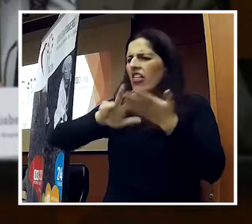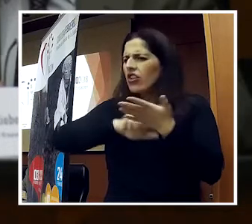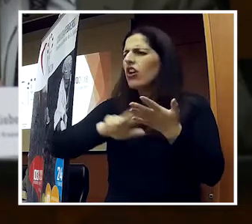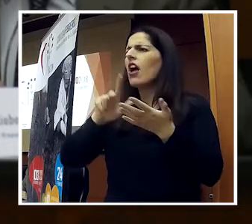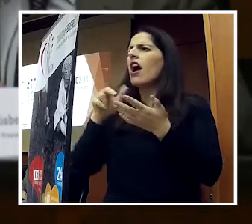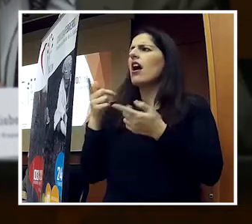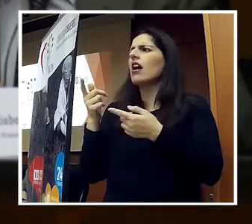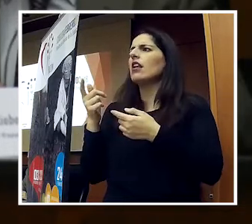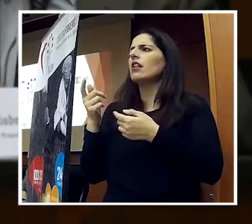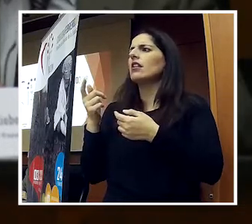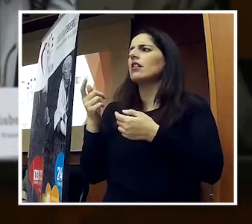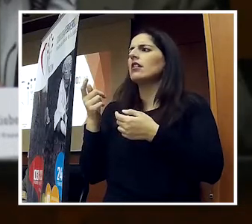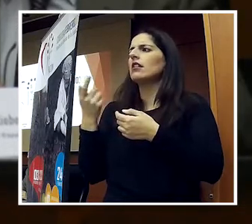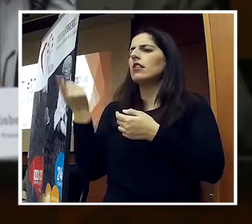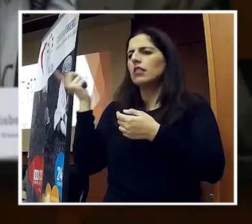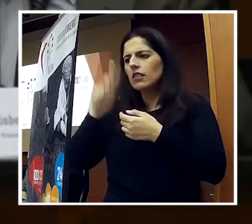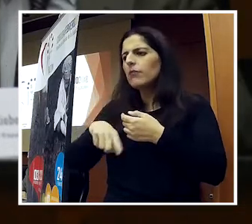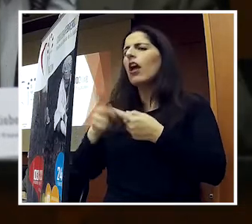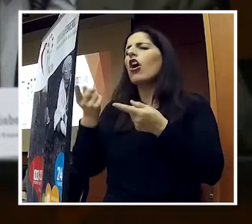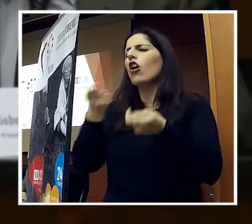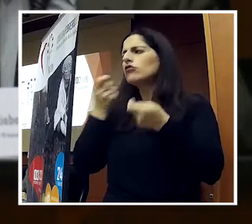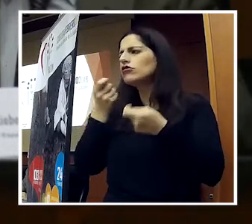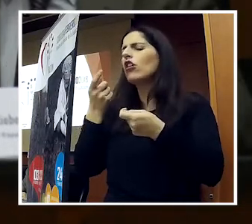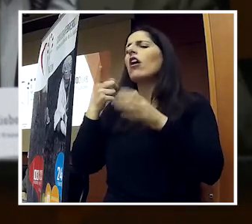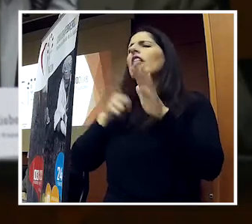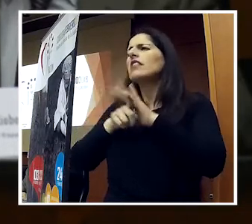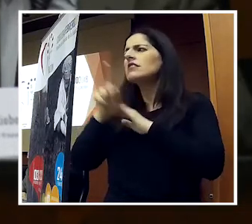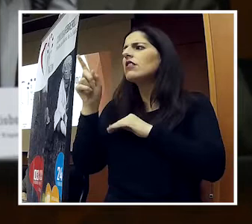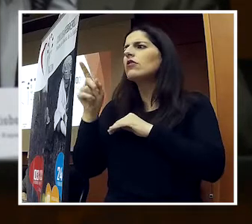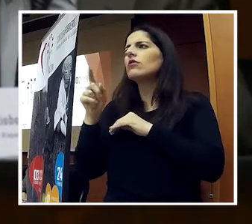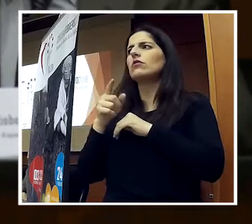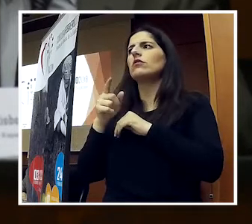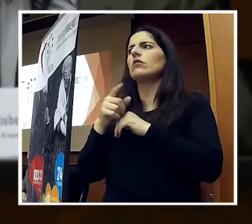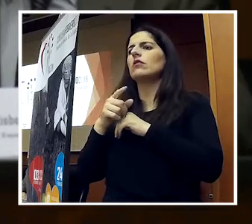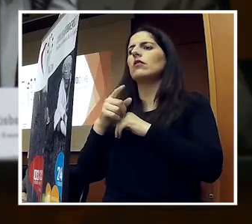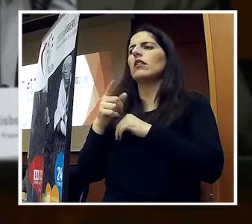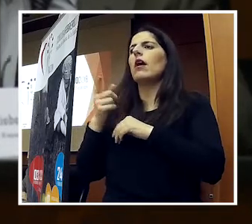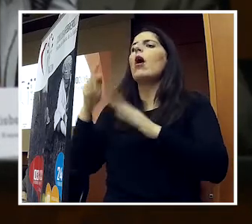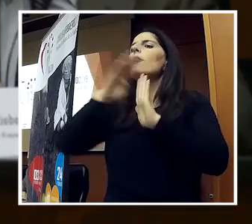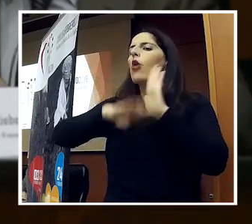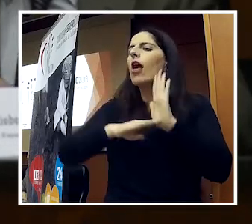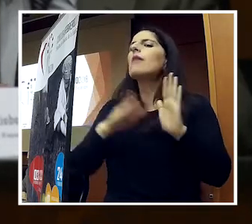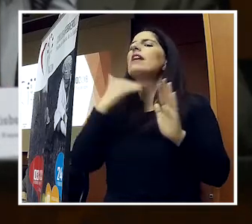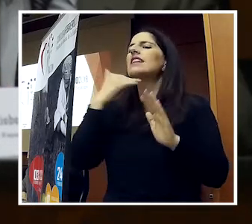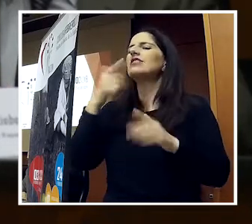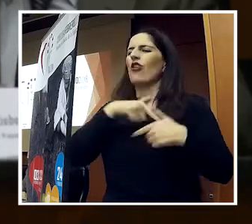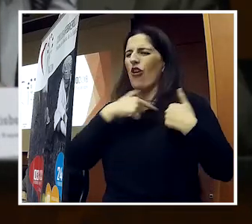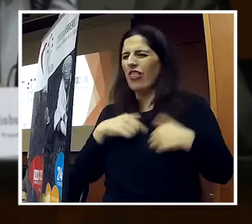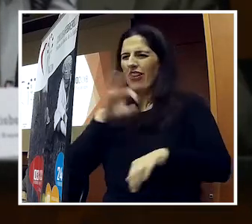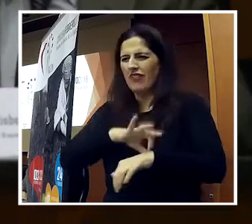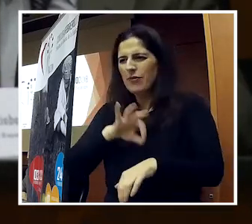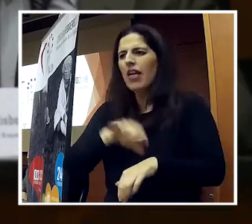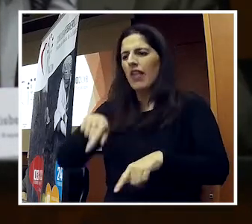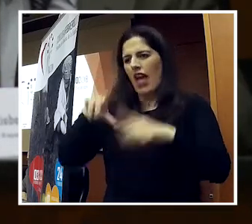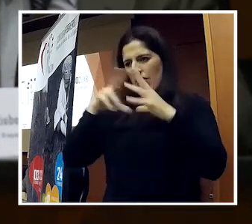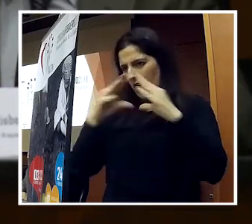está implicado en el control y en el desarrollo del programa de riego cardiovascular del Sistema Andaluz